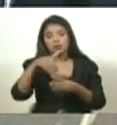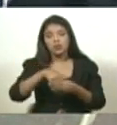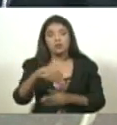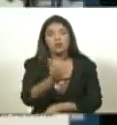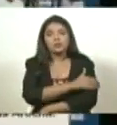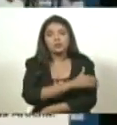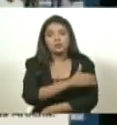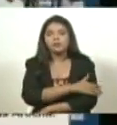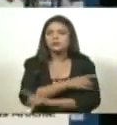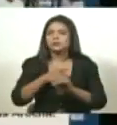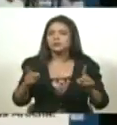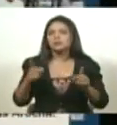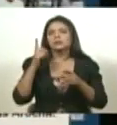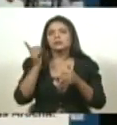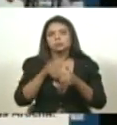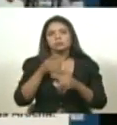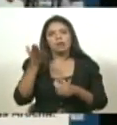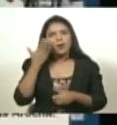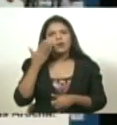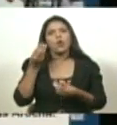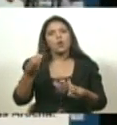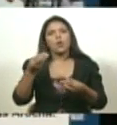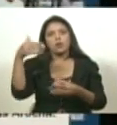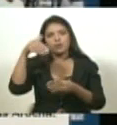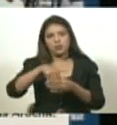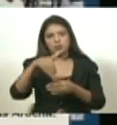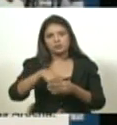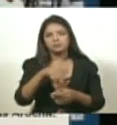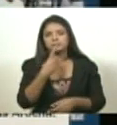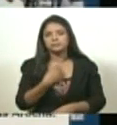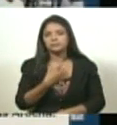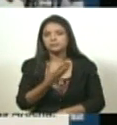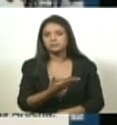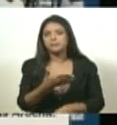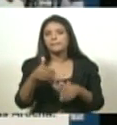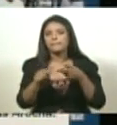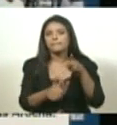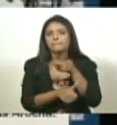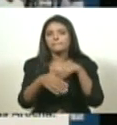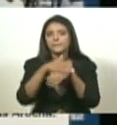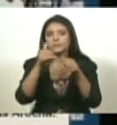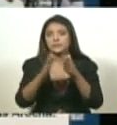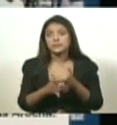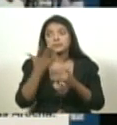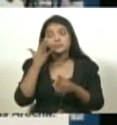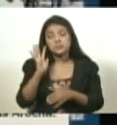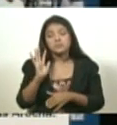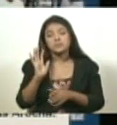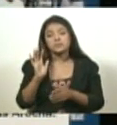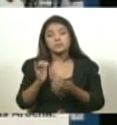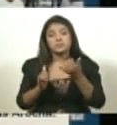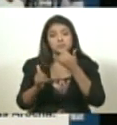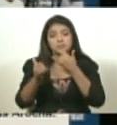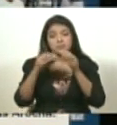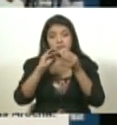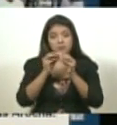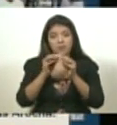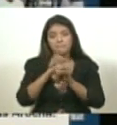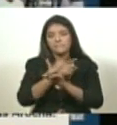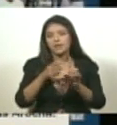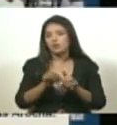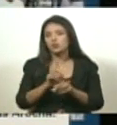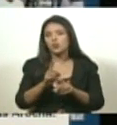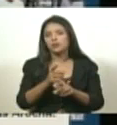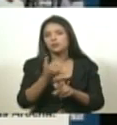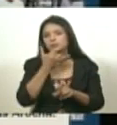oposición. Pero segundo, también saben cómo van a votar. Me dice viceministro William que ya parece que hicieron una corrección. Pero lo grave no es que